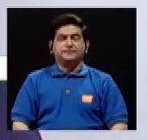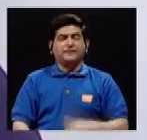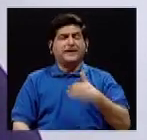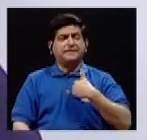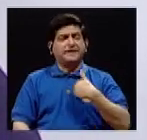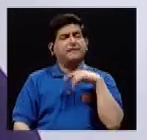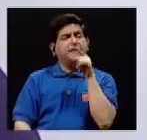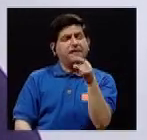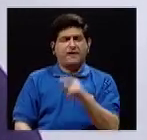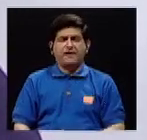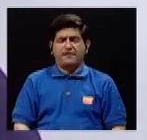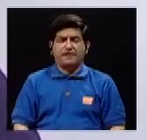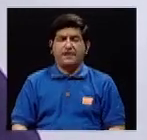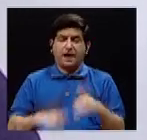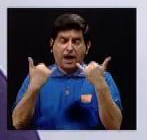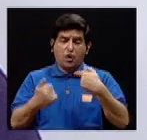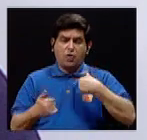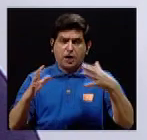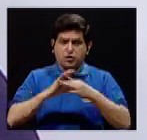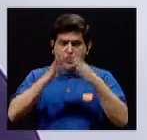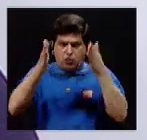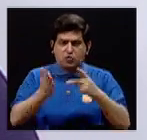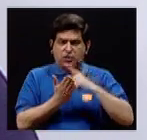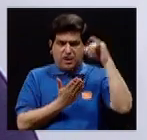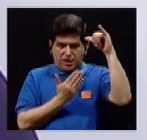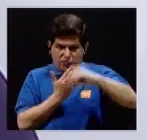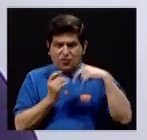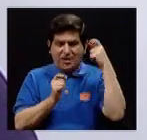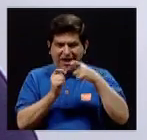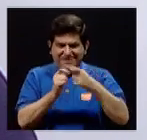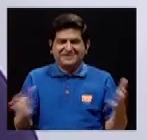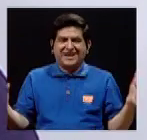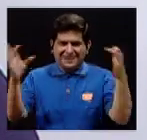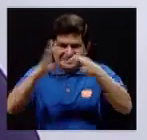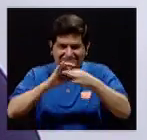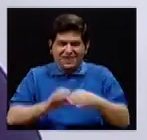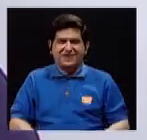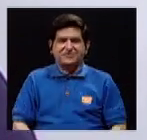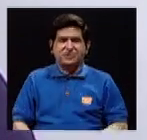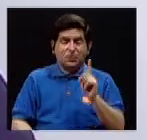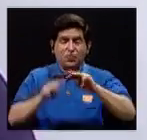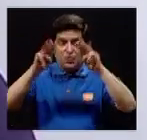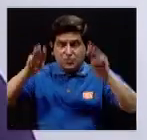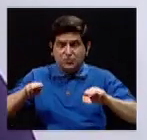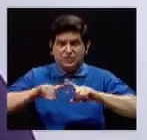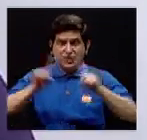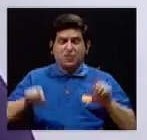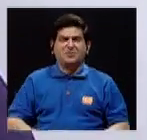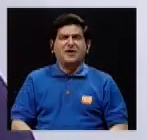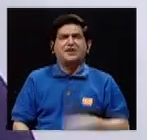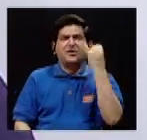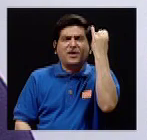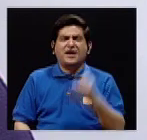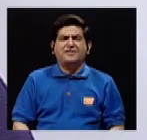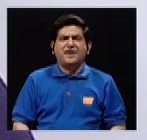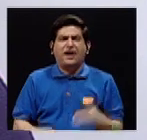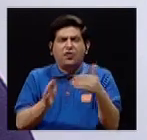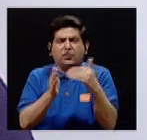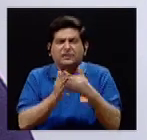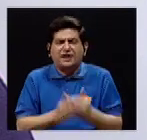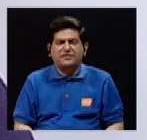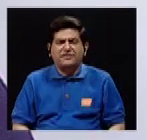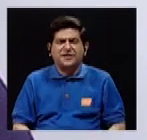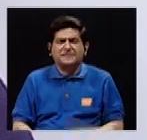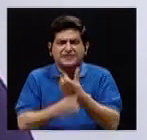existía existe porque ahora yo soy coordinadora de un proyecto que justamente tiene que ver con un museo pero existía la inquietud de recuperar conocimiento